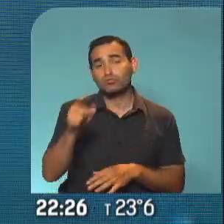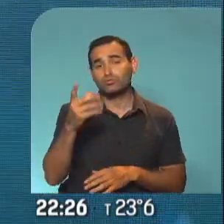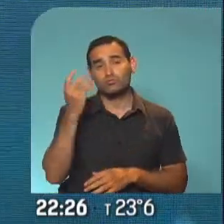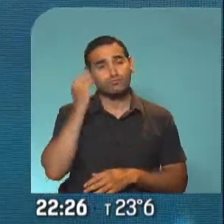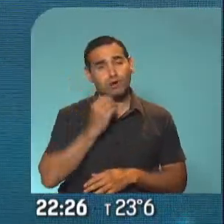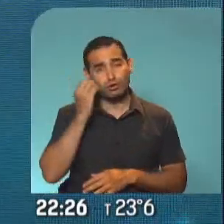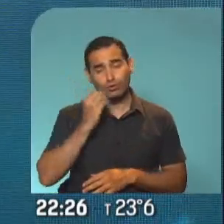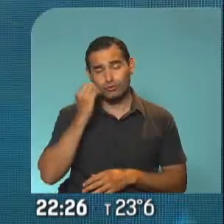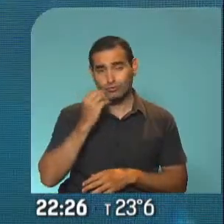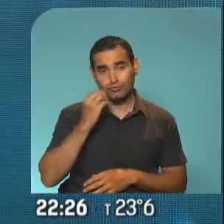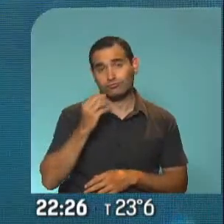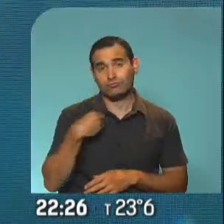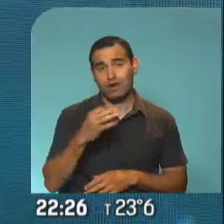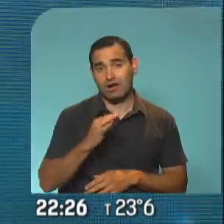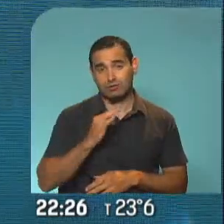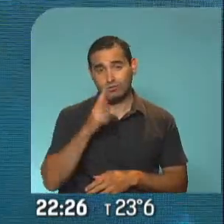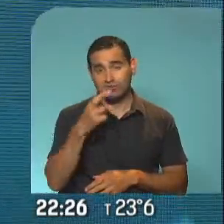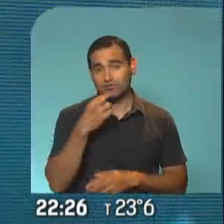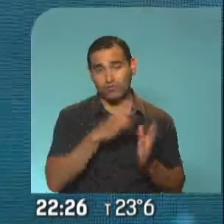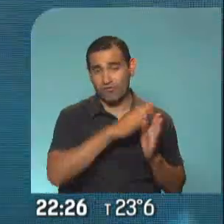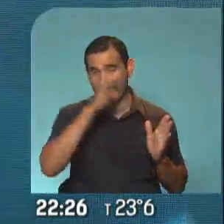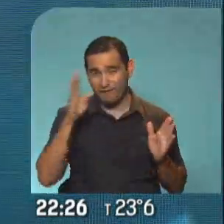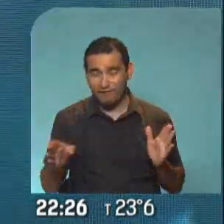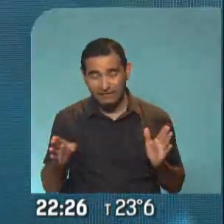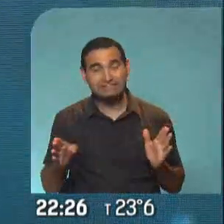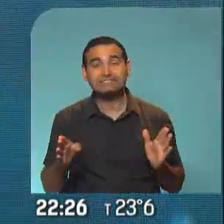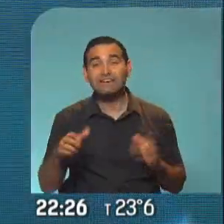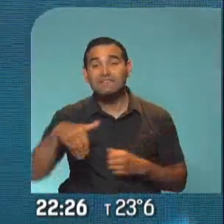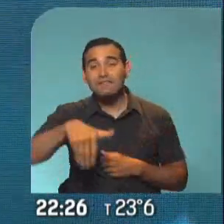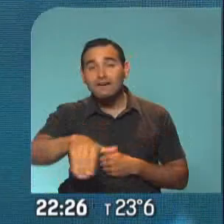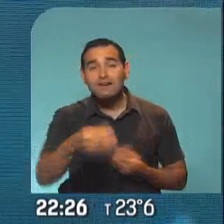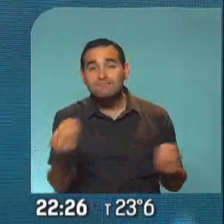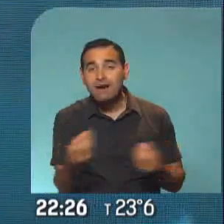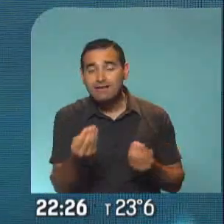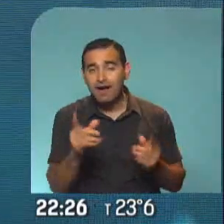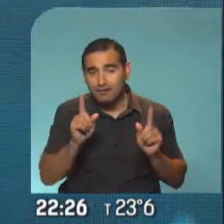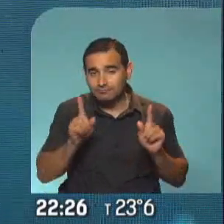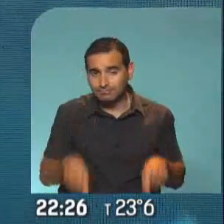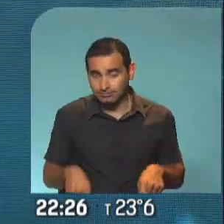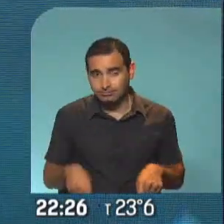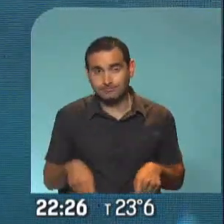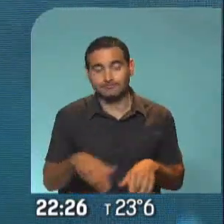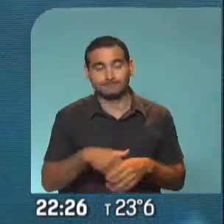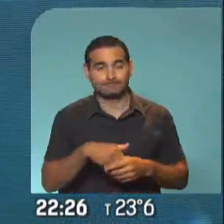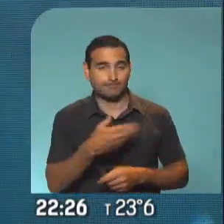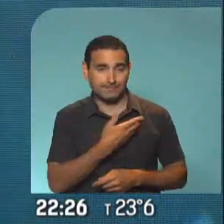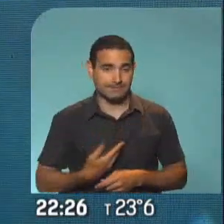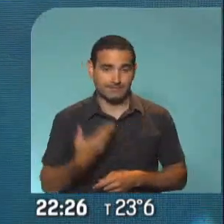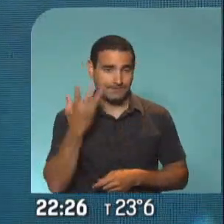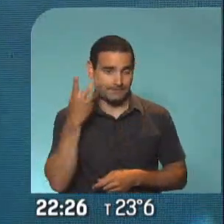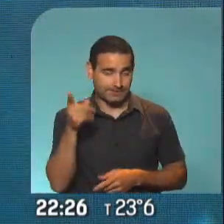menos durante todo el 2019. Es incierto lo que puede pasar este año con el presidente